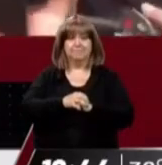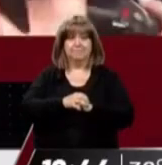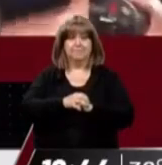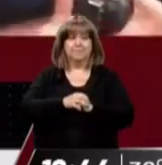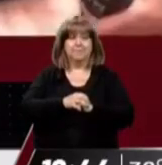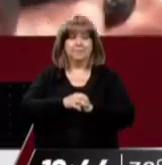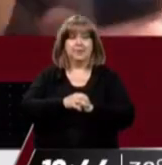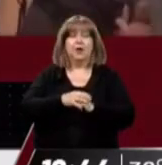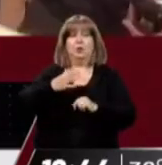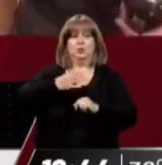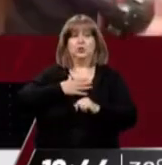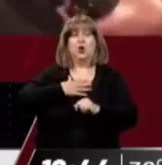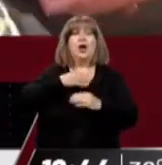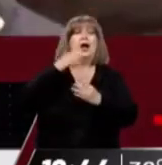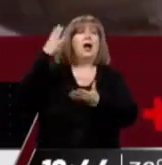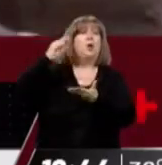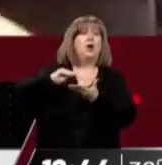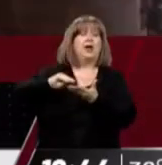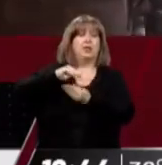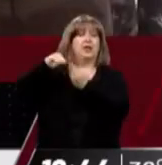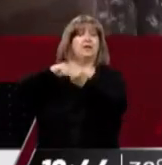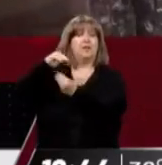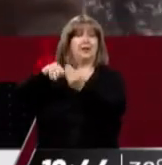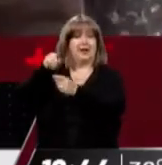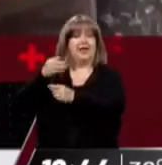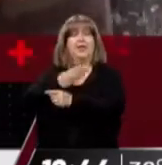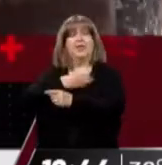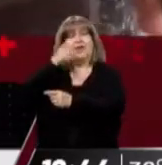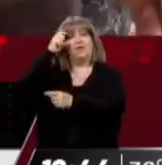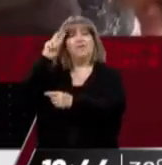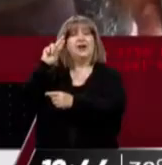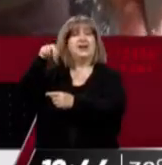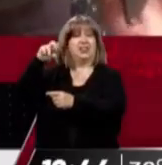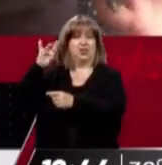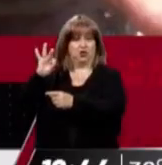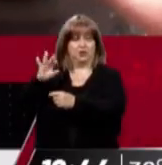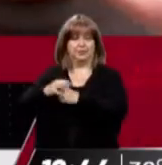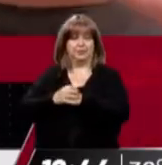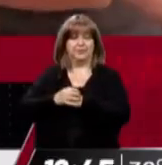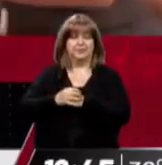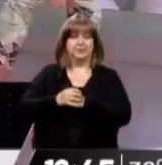Exactamente, de unos temas éticos que tenemos que conversar de acá en el futuro, de miras y de cara al futuro.